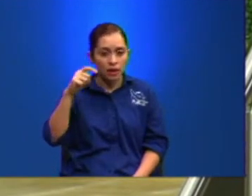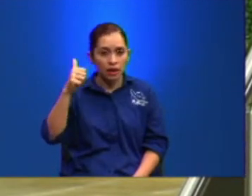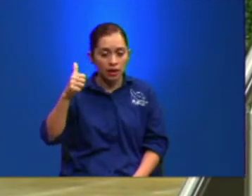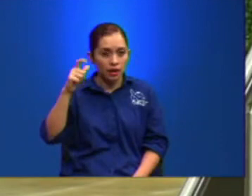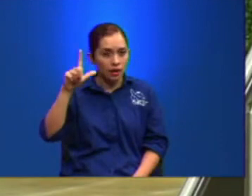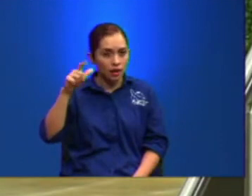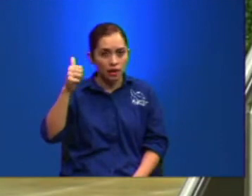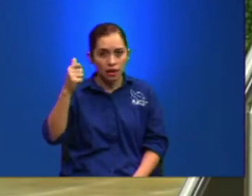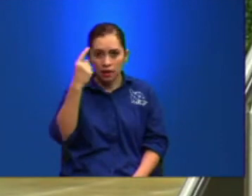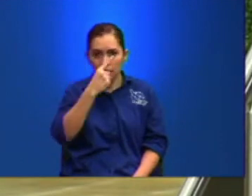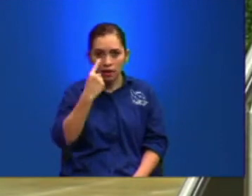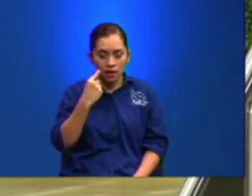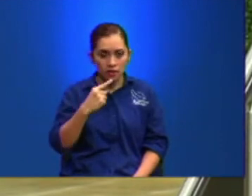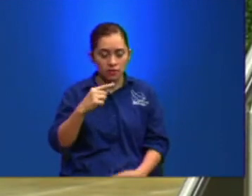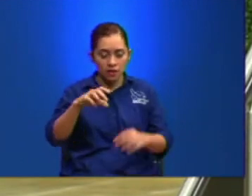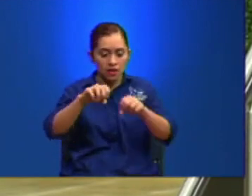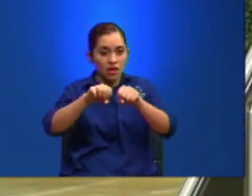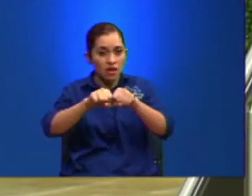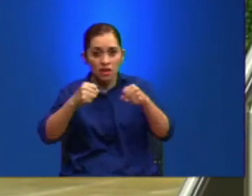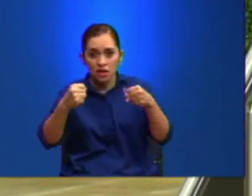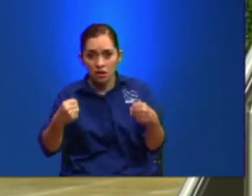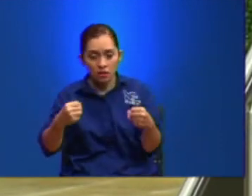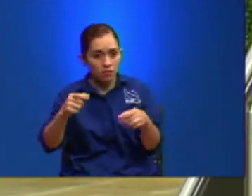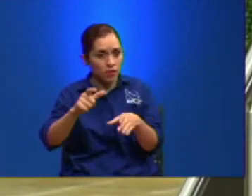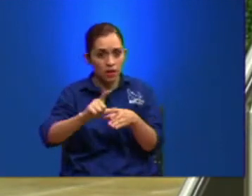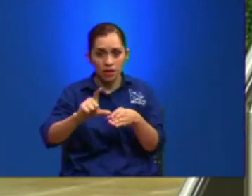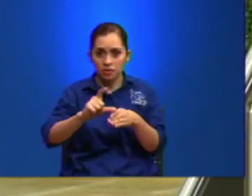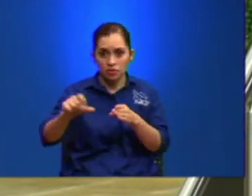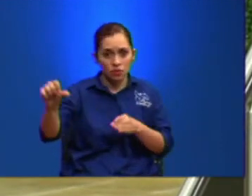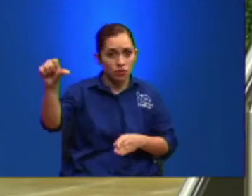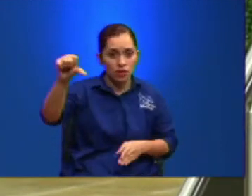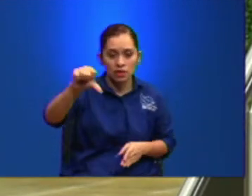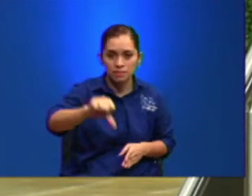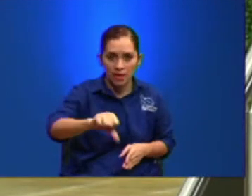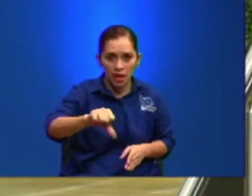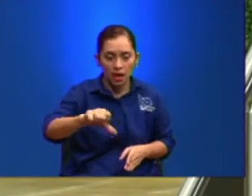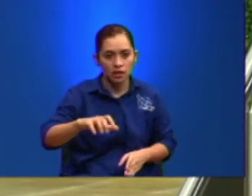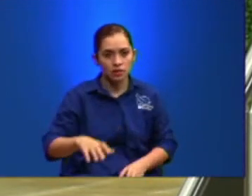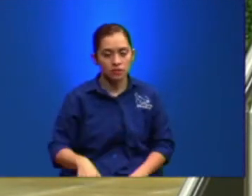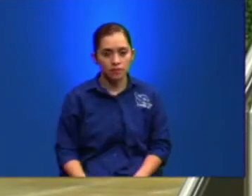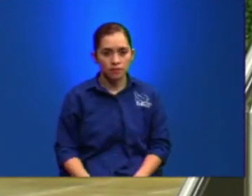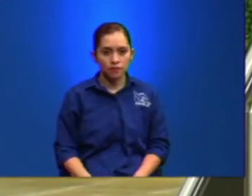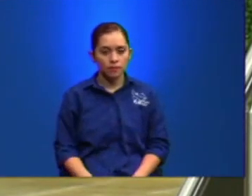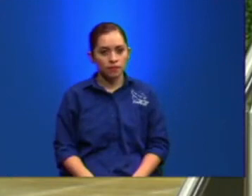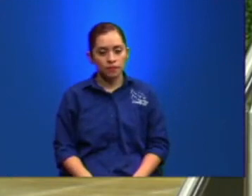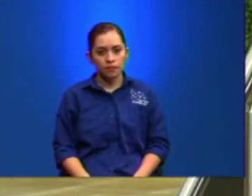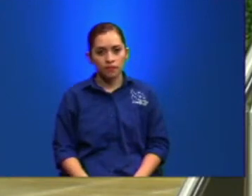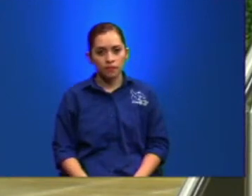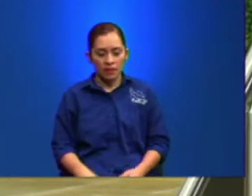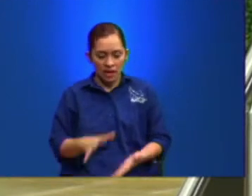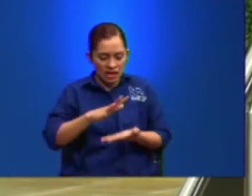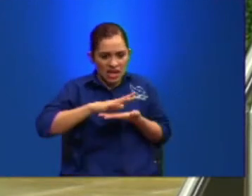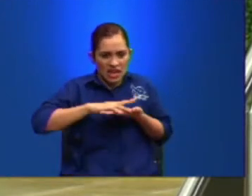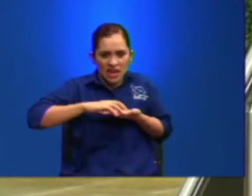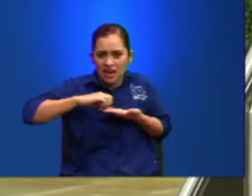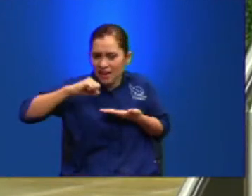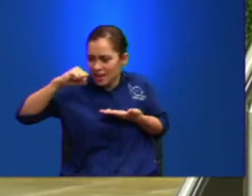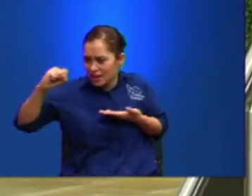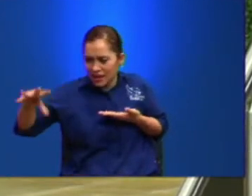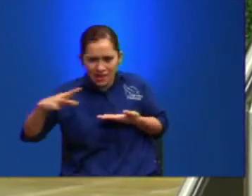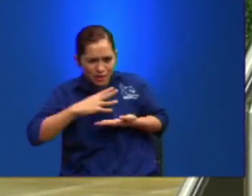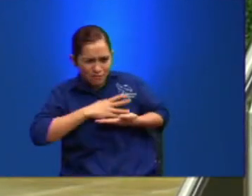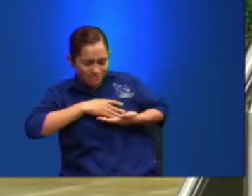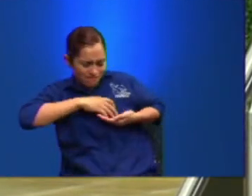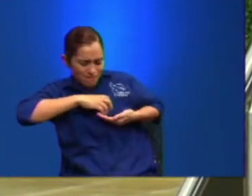desgasta hasta que rompas eso tienes que romper aquello en lo que sea tienes que ver cómo hacer